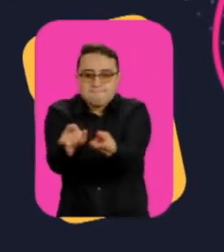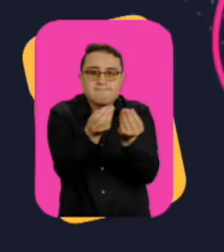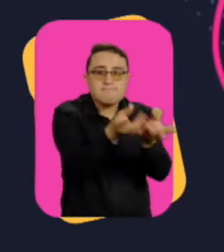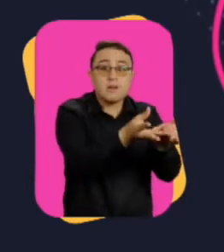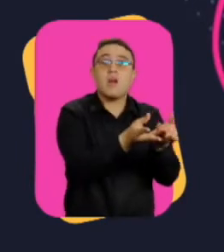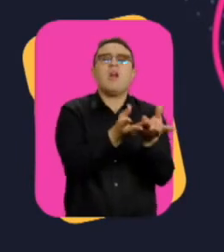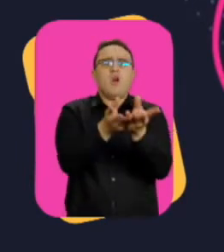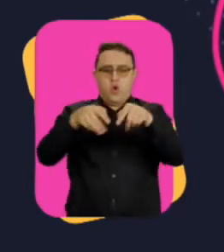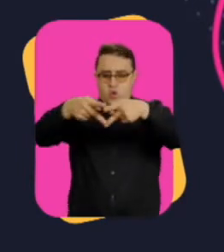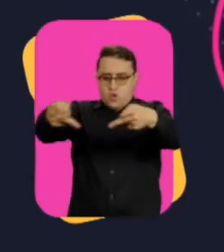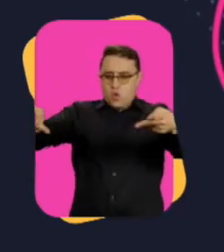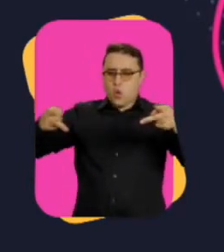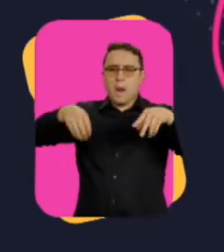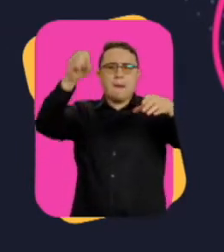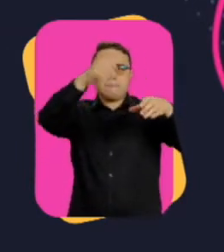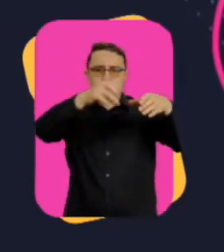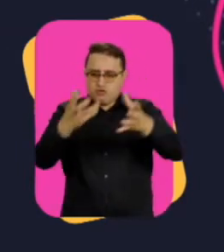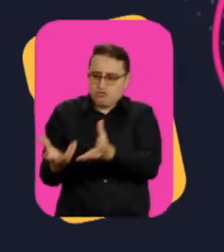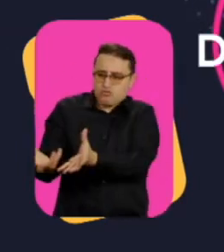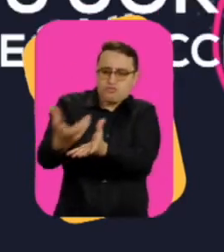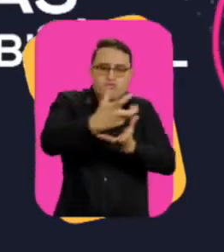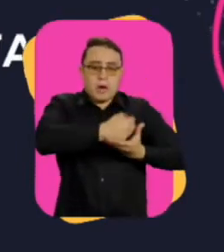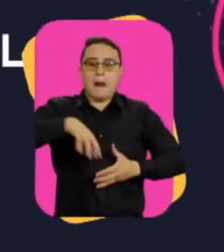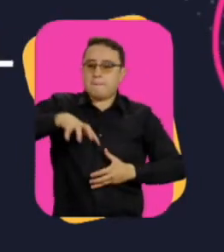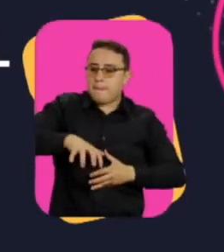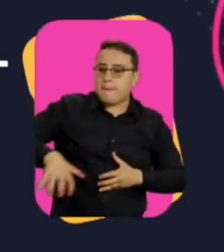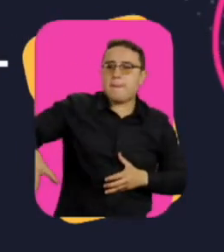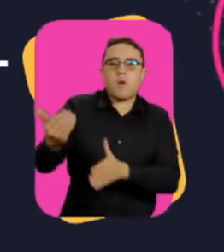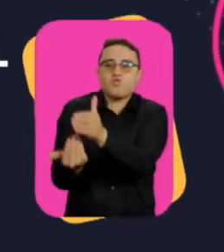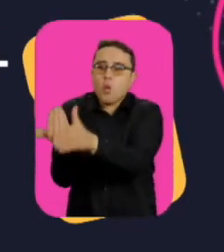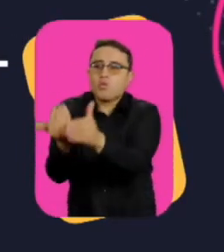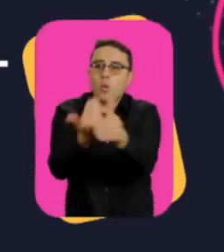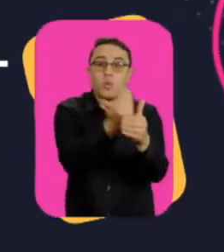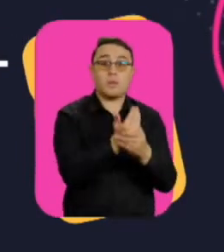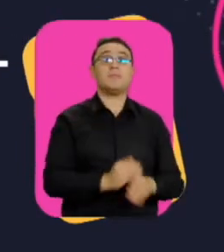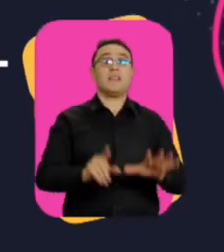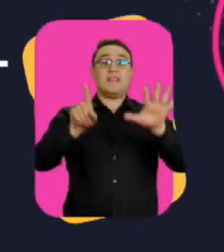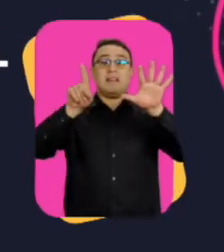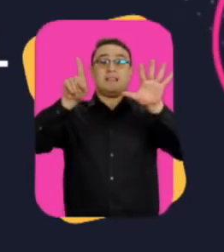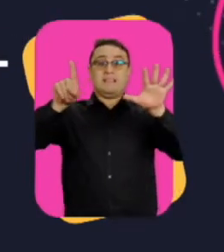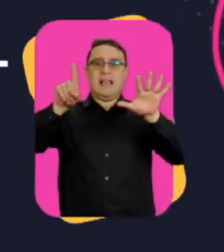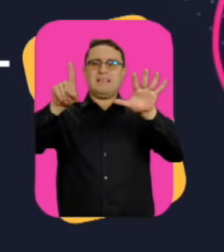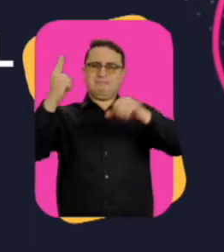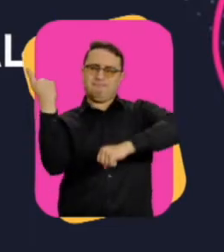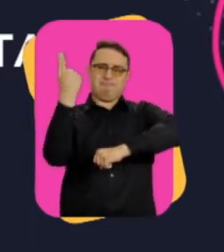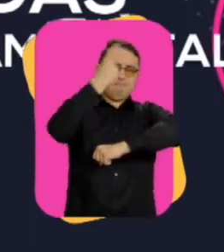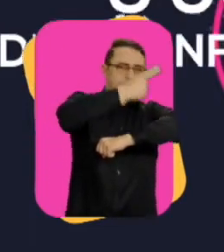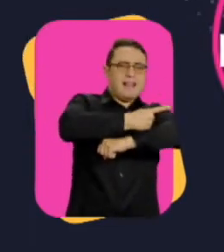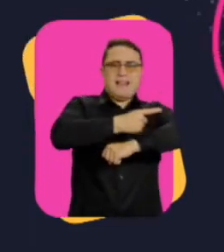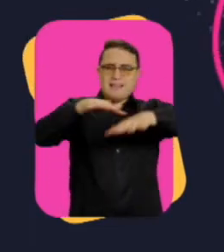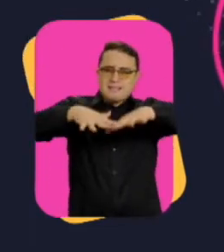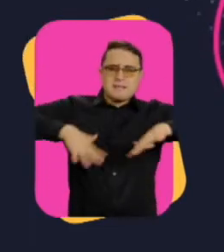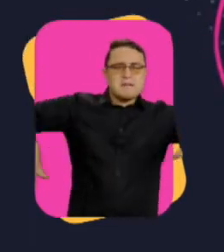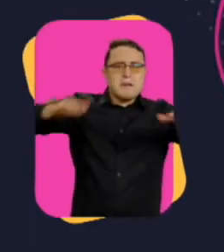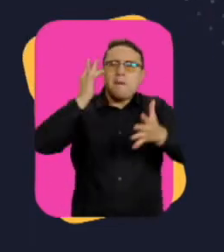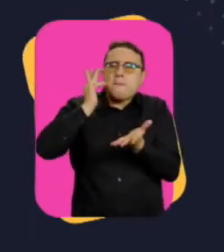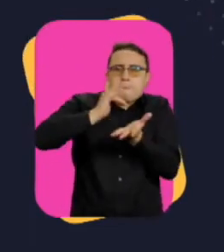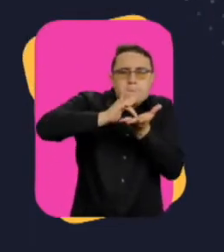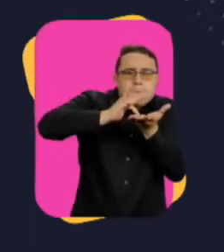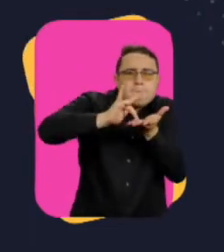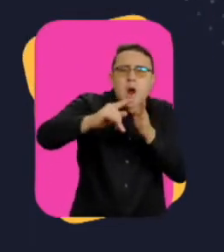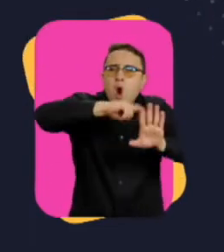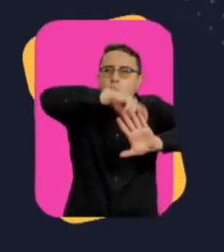puntos de recolección de desechos. Realización de 6 jornadas de desinfección ambiental. Refuerzo de las brigadas